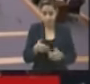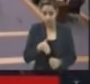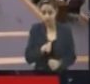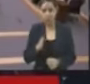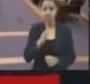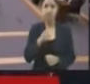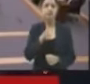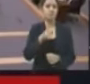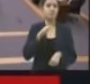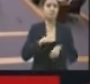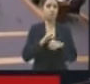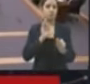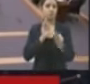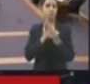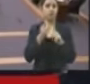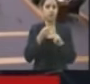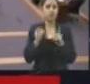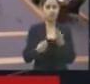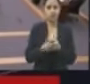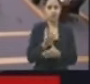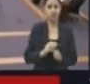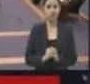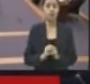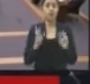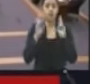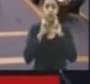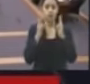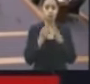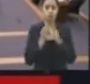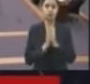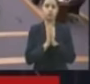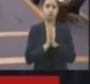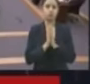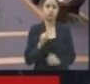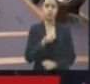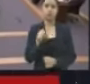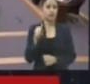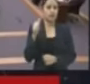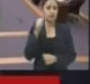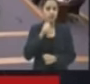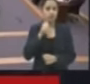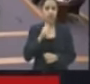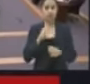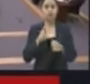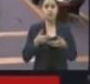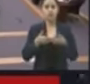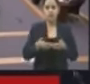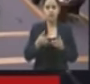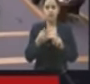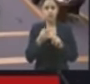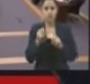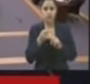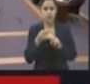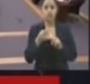Este año va a haber, el año próximo, elecciones de 6 gubernaturas, pues el recurso está para eso, pero no